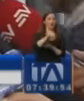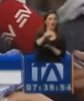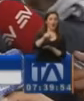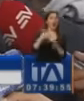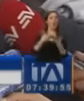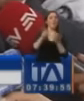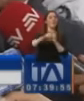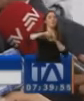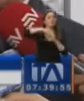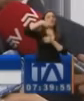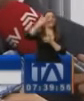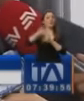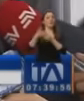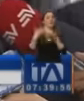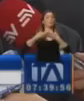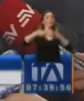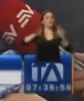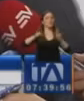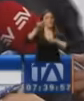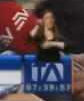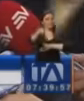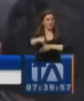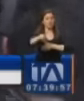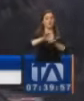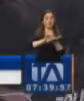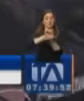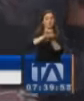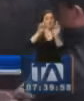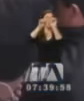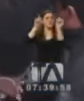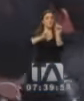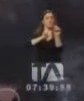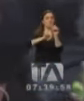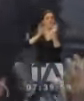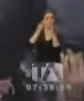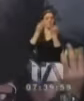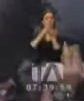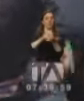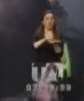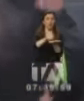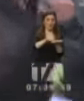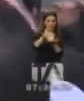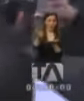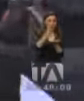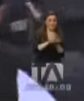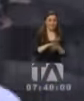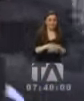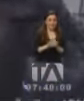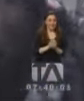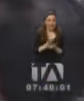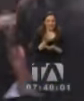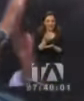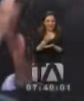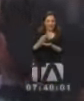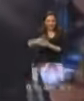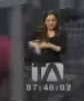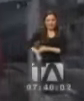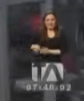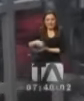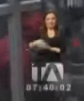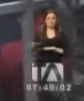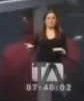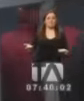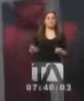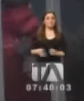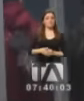dichos delitos. Por lo tanto, la jueza ha ordenado la prisión preventiva. En los 90 días de instrucción fiscal, en el que guardará prisión el exgerente